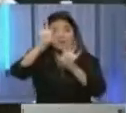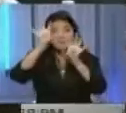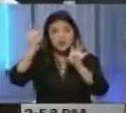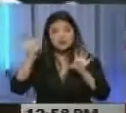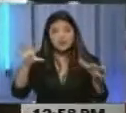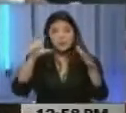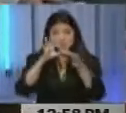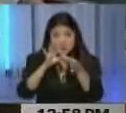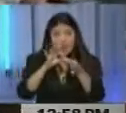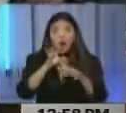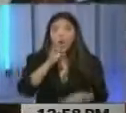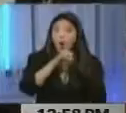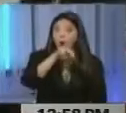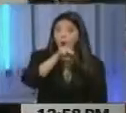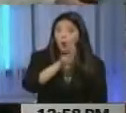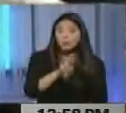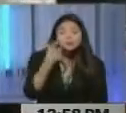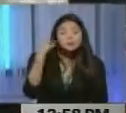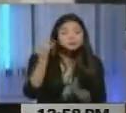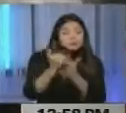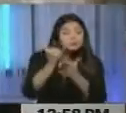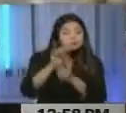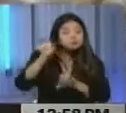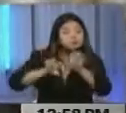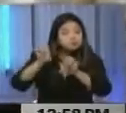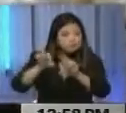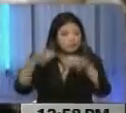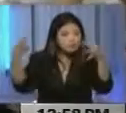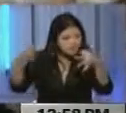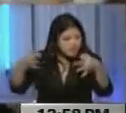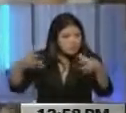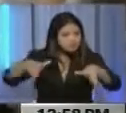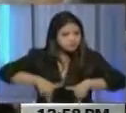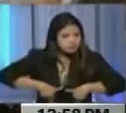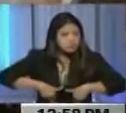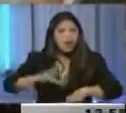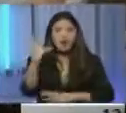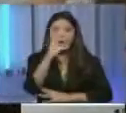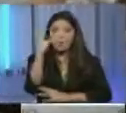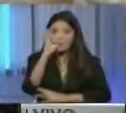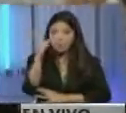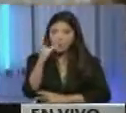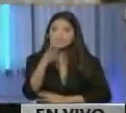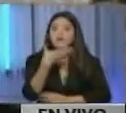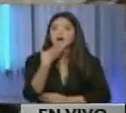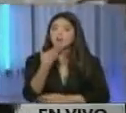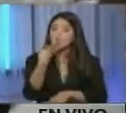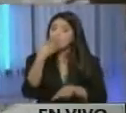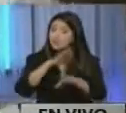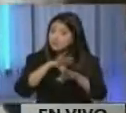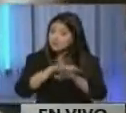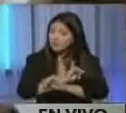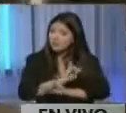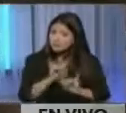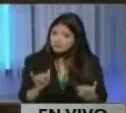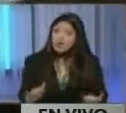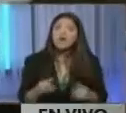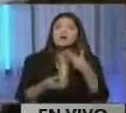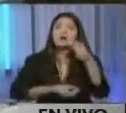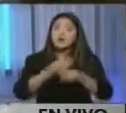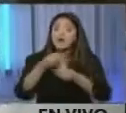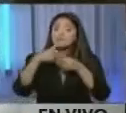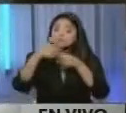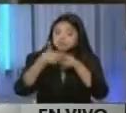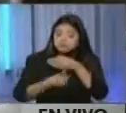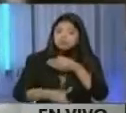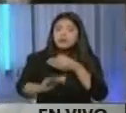Unidas para que la ONU verifique el cese al fuego en Colombia, tal como lo ha anunciado que lo hará a